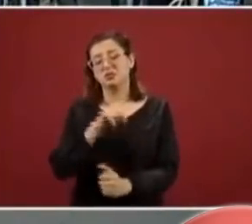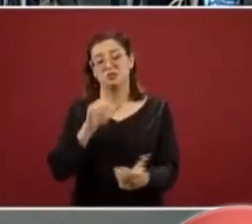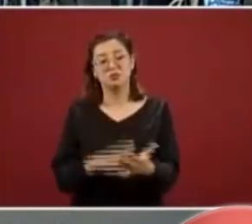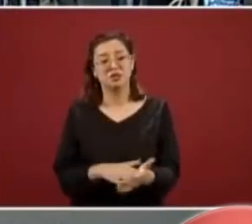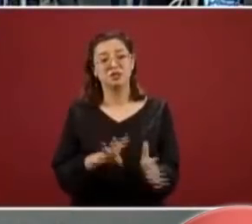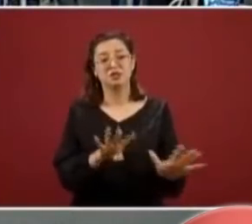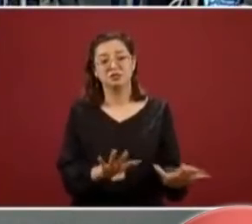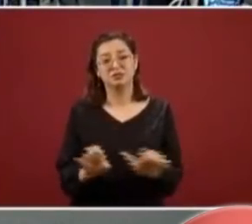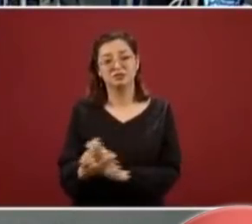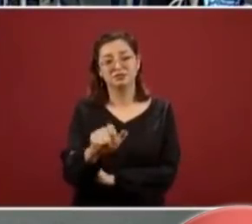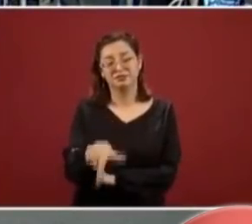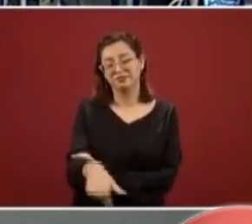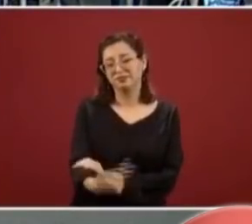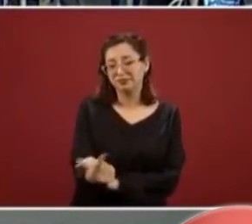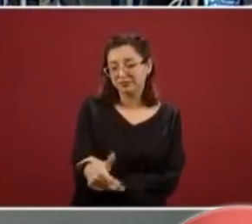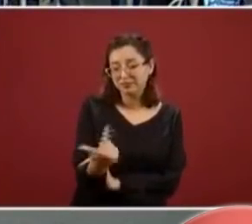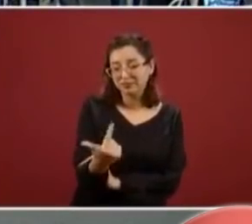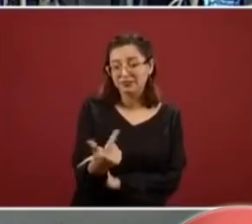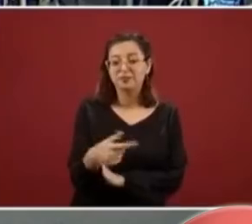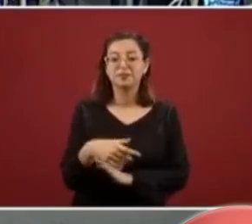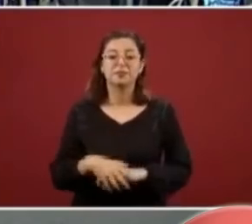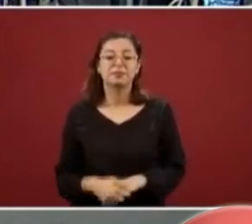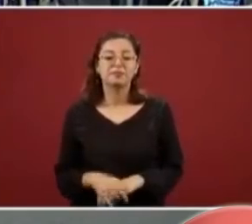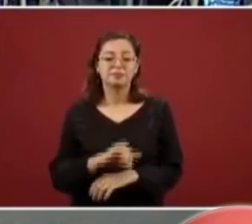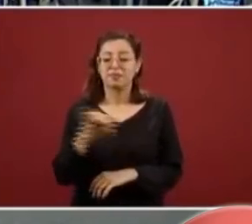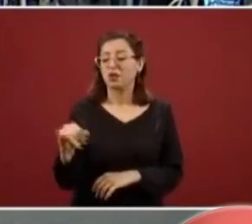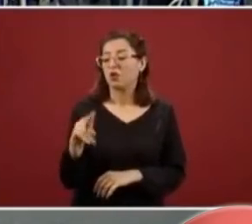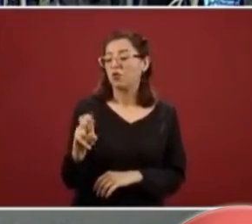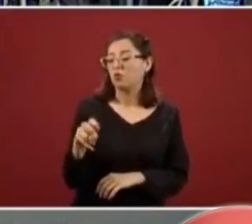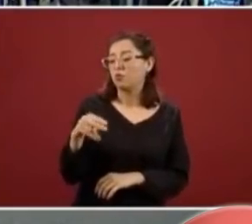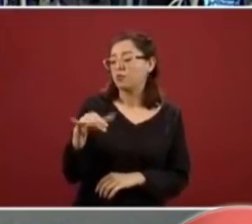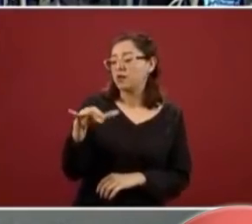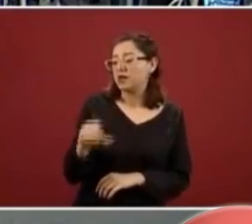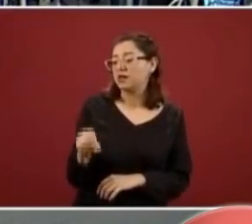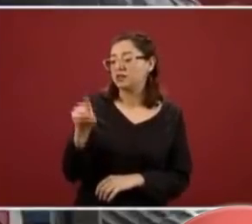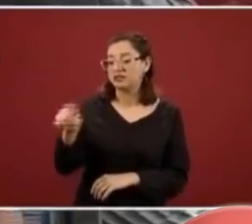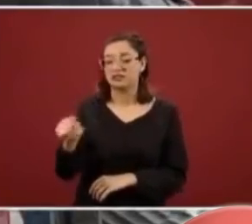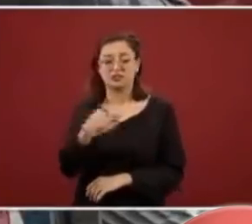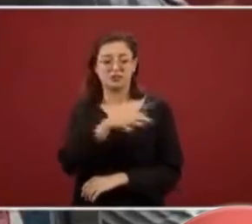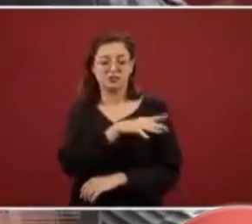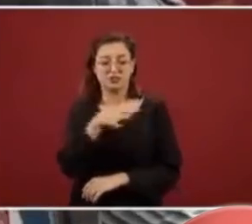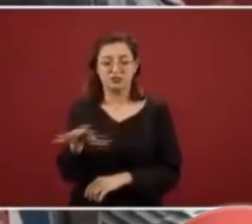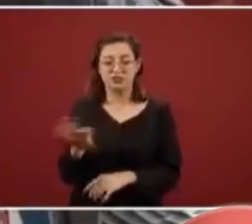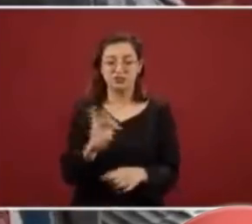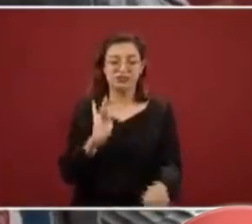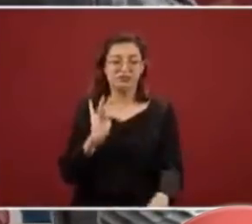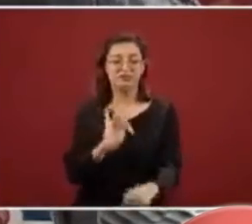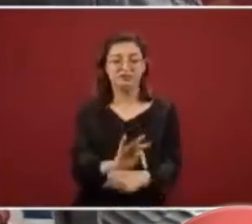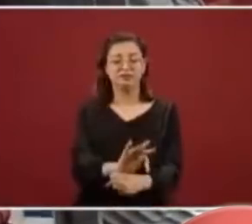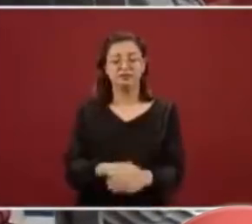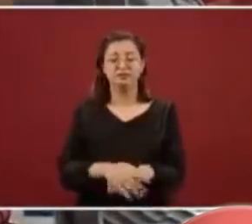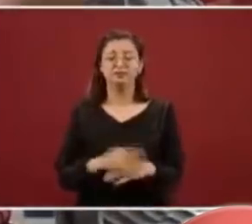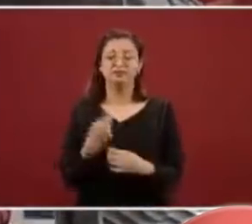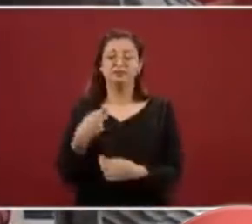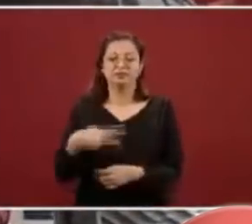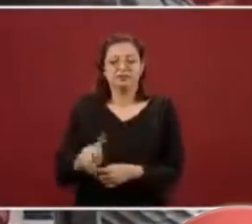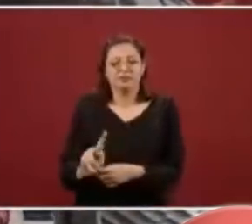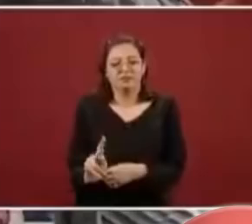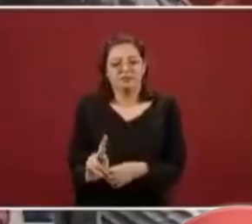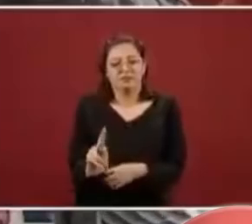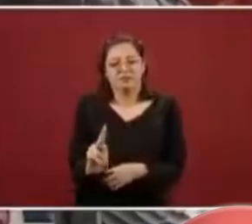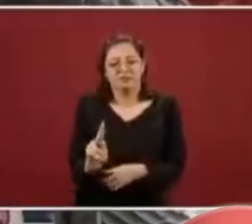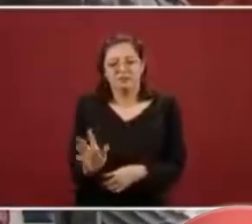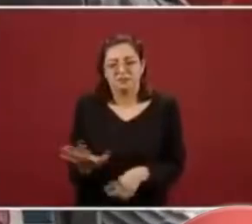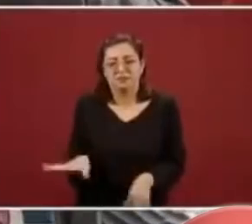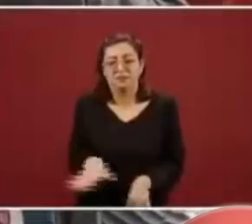haber sido Juvencio el general Genovevo de la O el que lo defiende. Pero ¿por qué